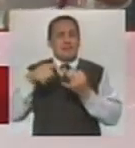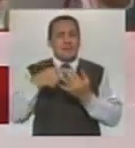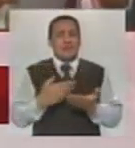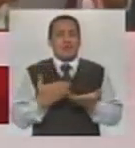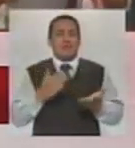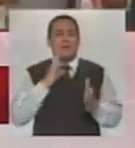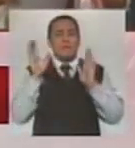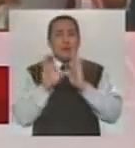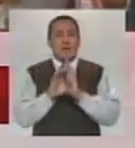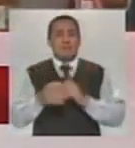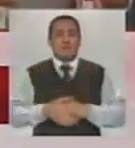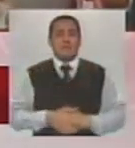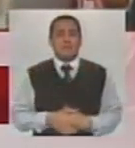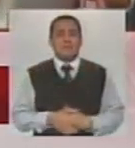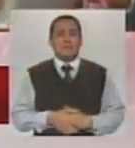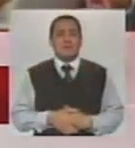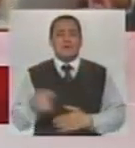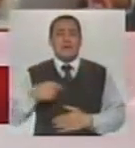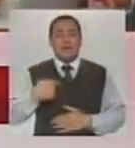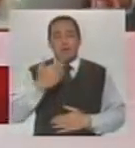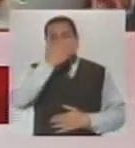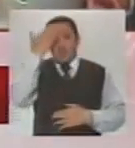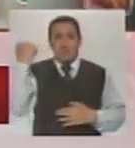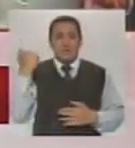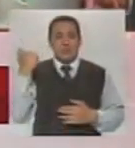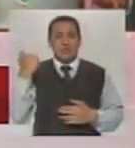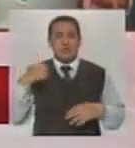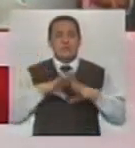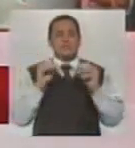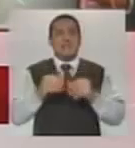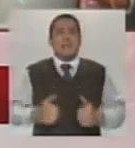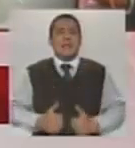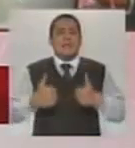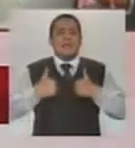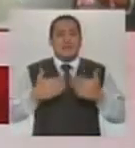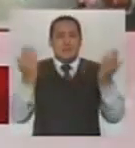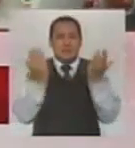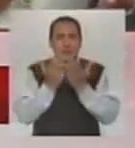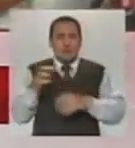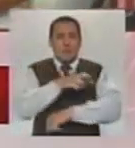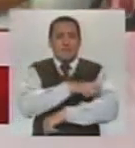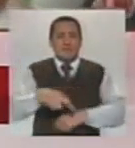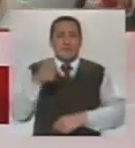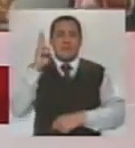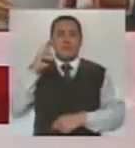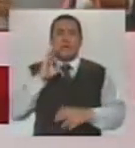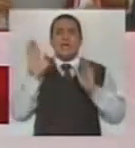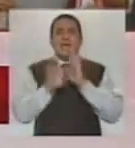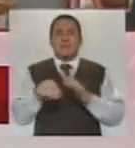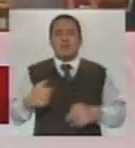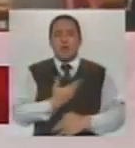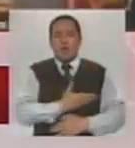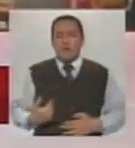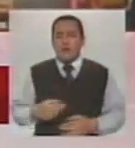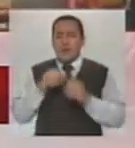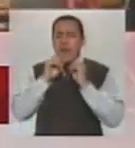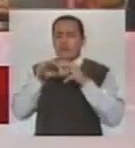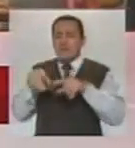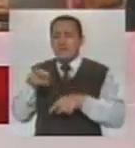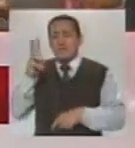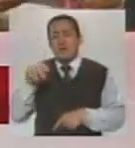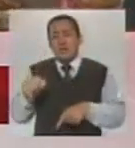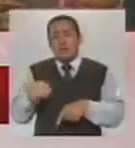ellos el olvido de la carrera magisterial, como que el Estado le dijo al maestro, con lo que te pago,